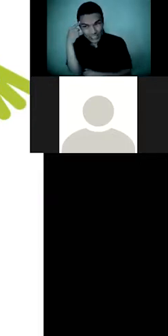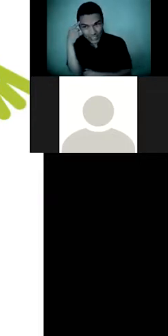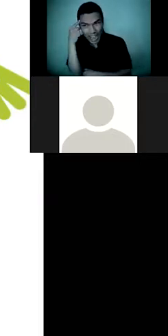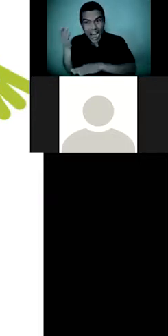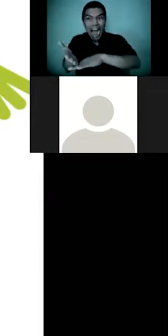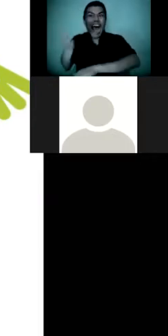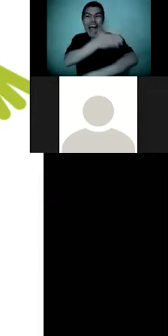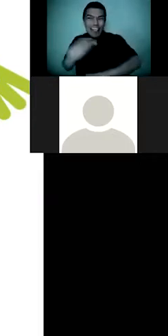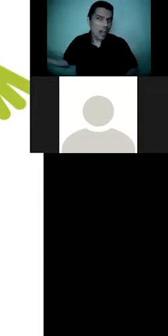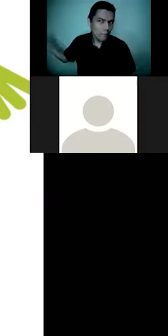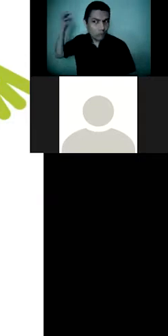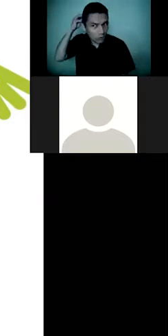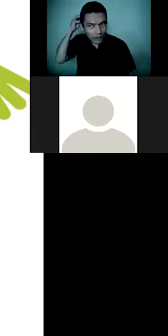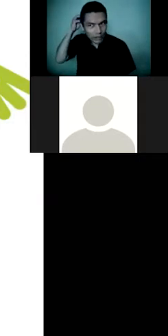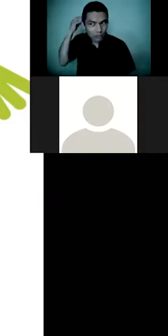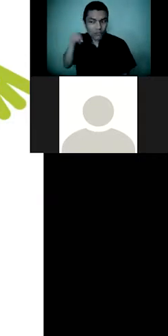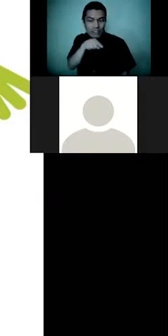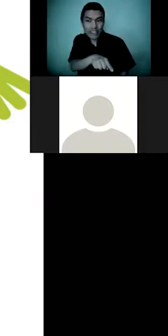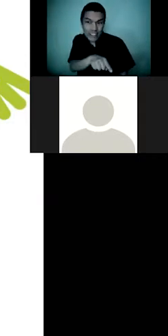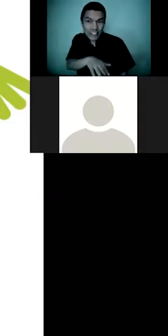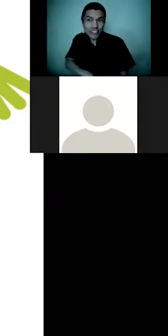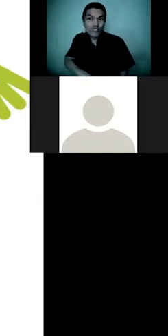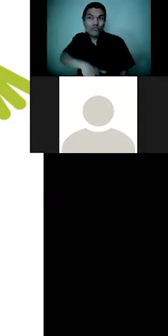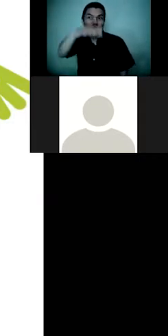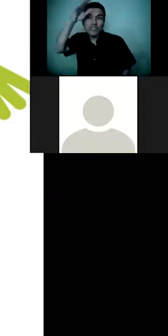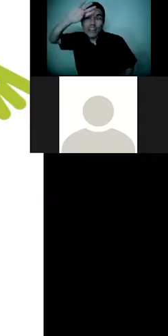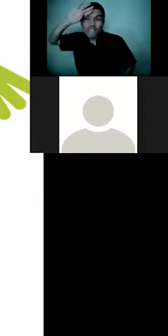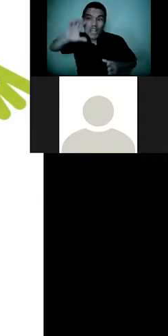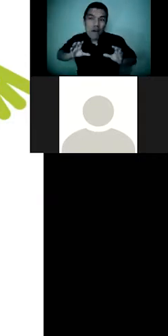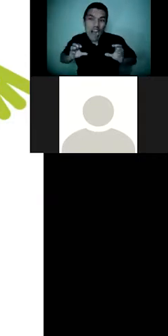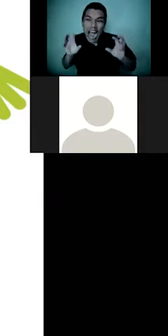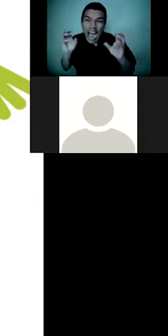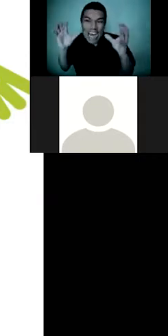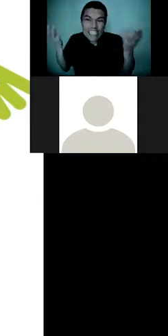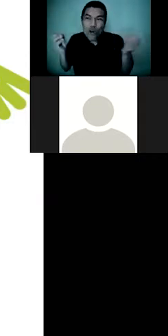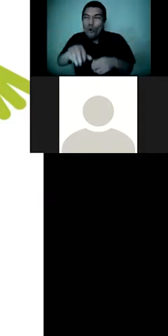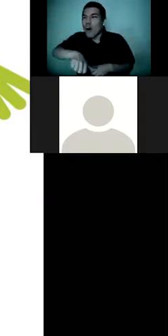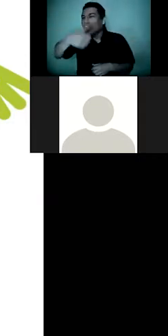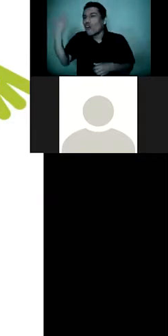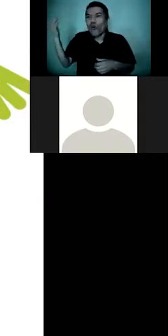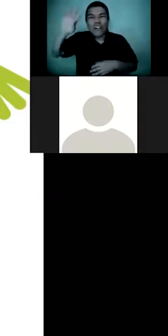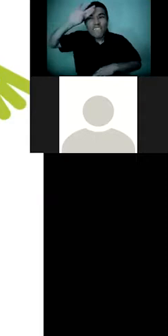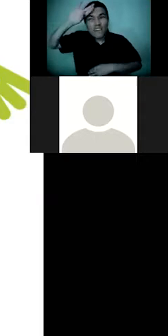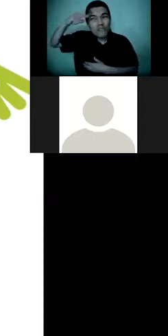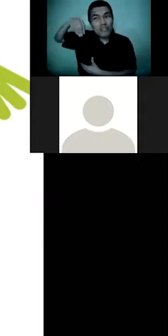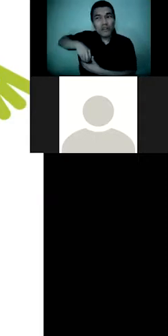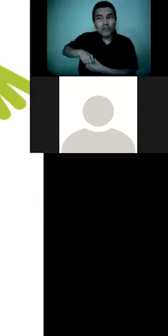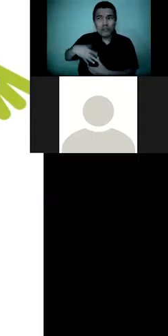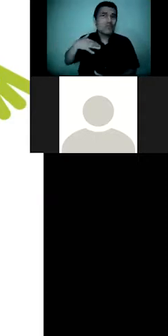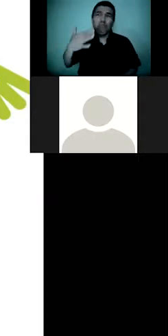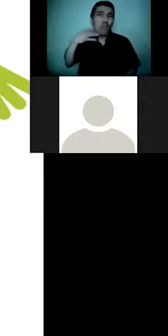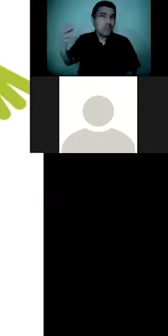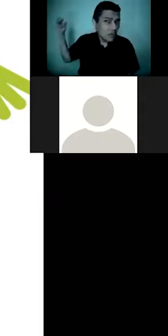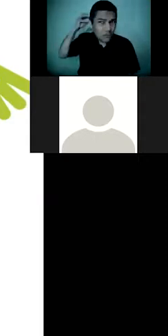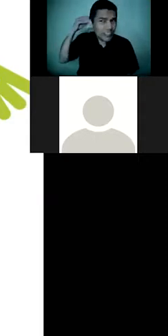futuro? Mejor es que el oyente piense antes de implantar a los niños. Porque si se enferma de cáncer o cualquier